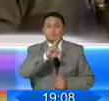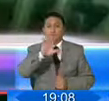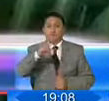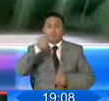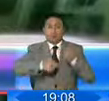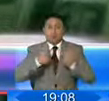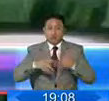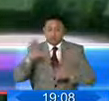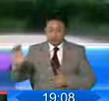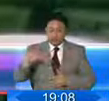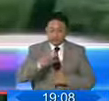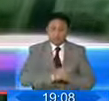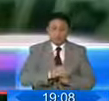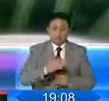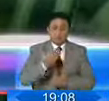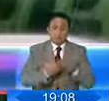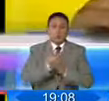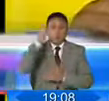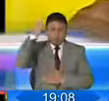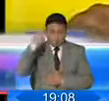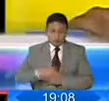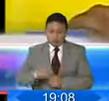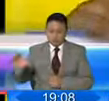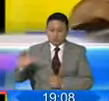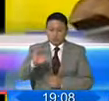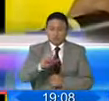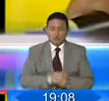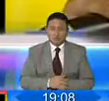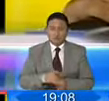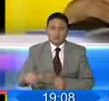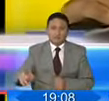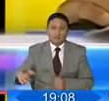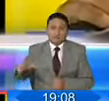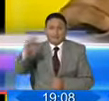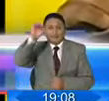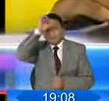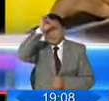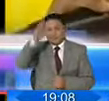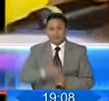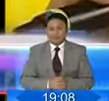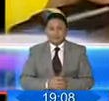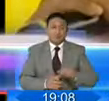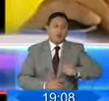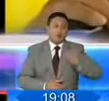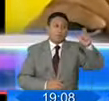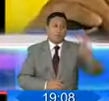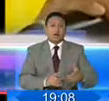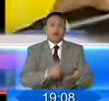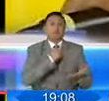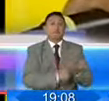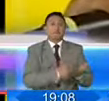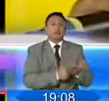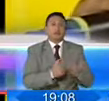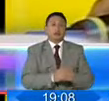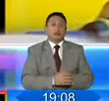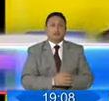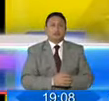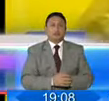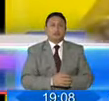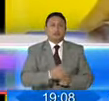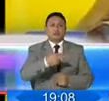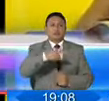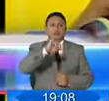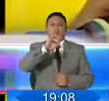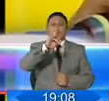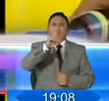mayo es decir para el nuevo gobierno no saben lo que hablan otros sale un supuesto analista de core de hidalgo creo que se